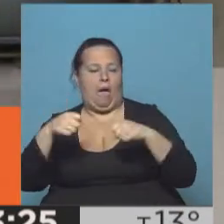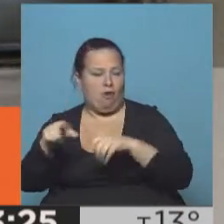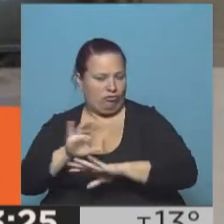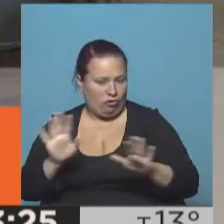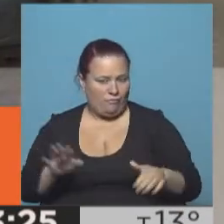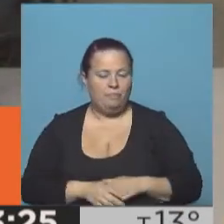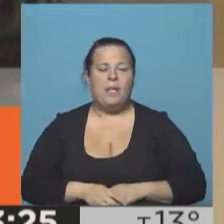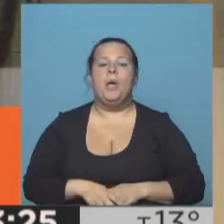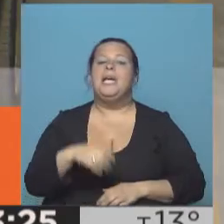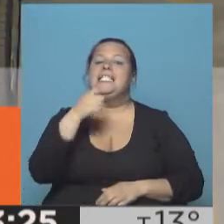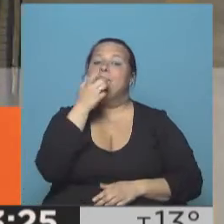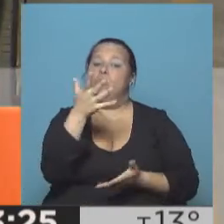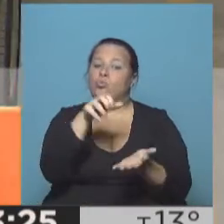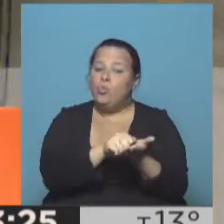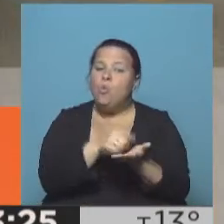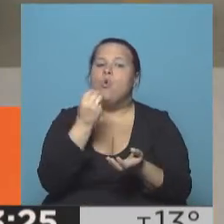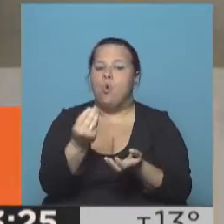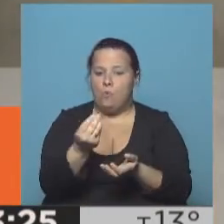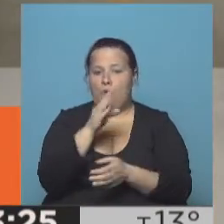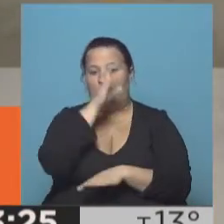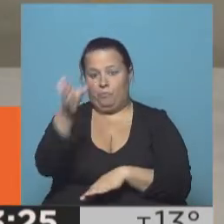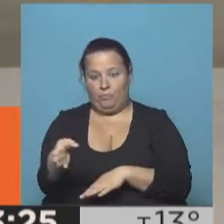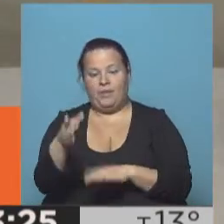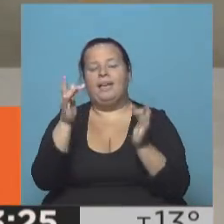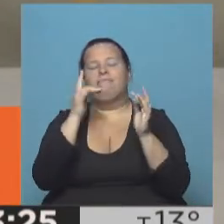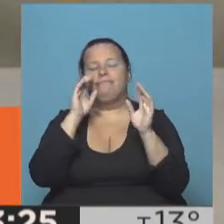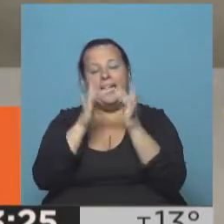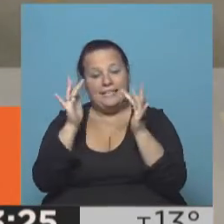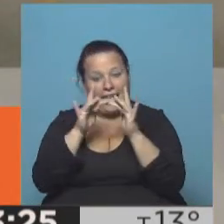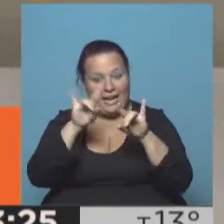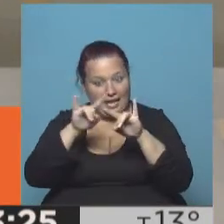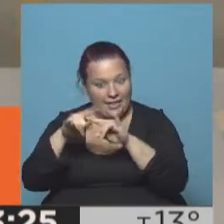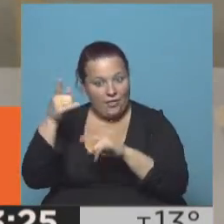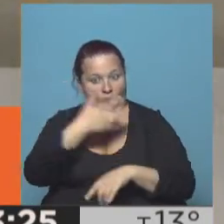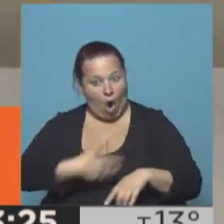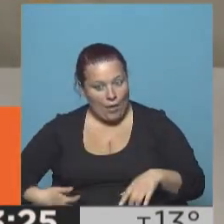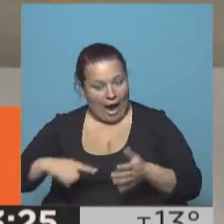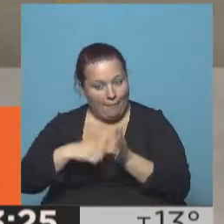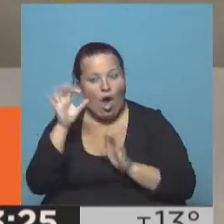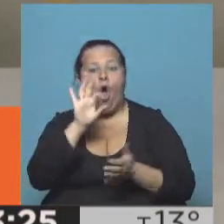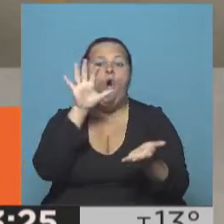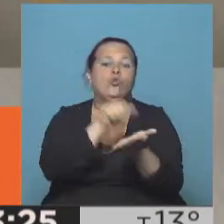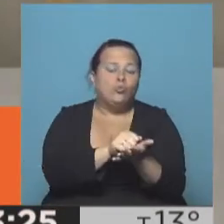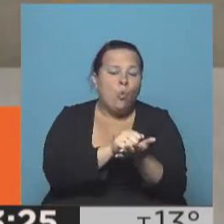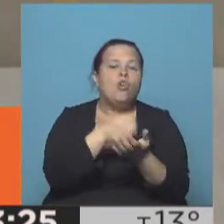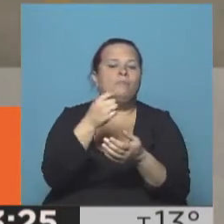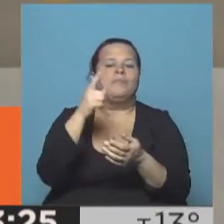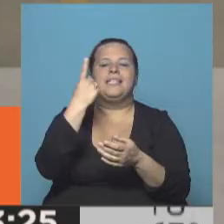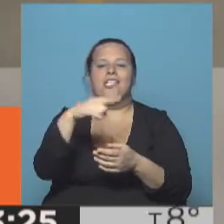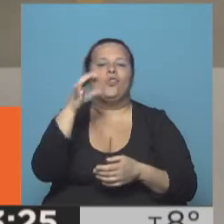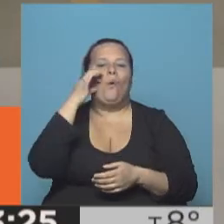pesos las motos para pedir tú no pueden dirigirse a la página del gobierno de la ciudad o si no pedir tú no directamente en el